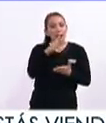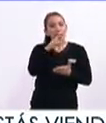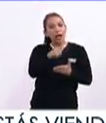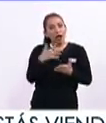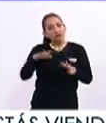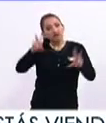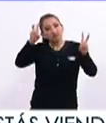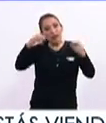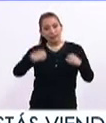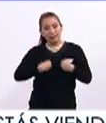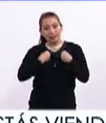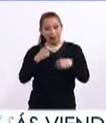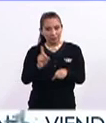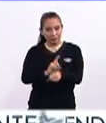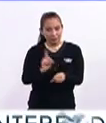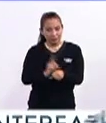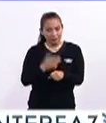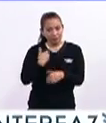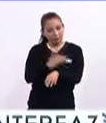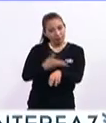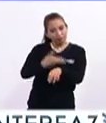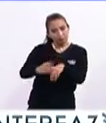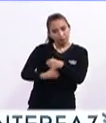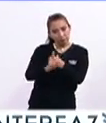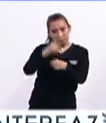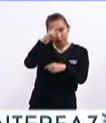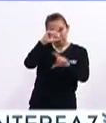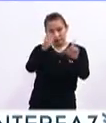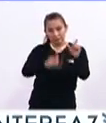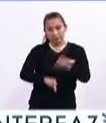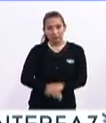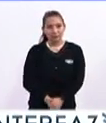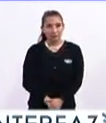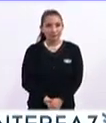mejorar aspectos de nuestra vida diaria y resolver problemas nacionales.